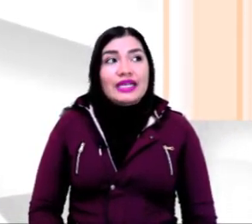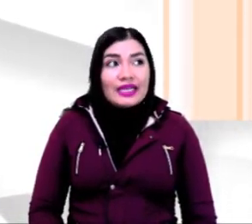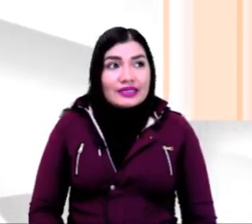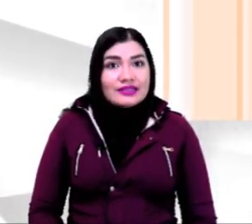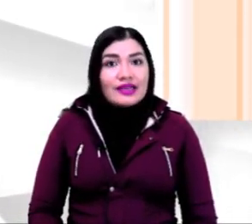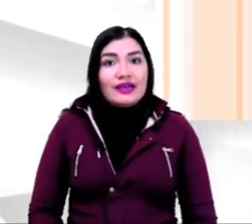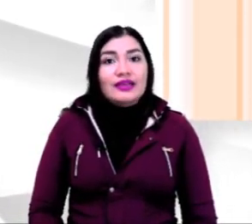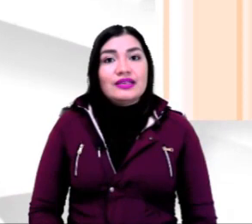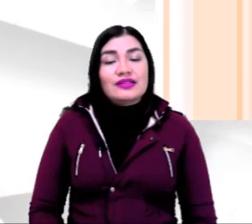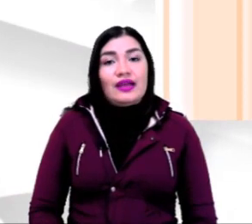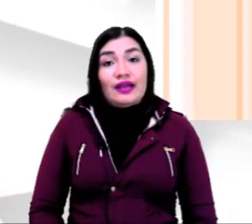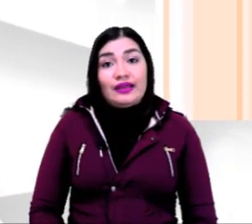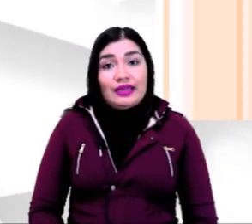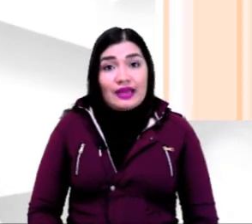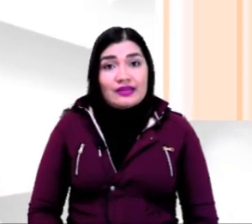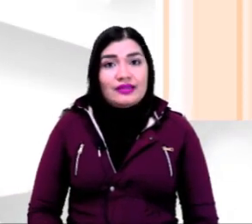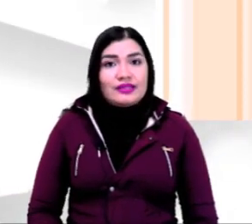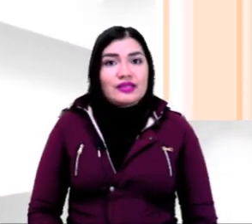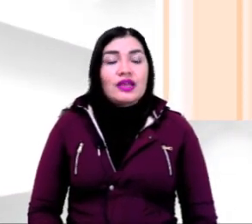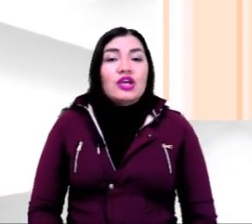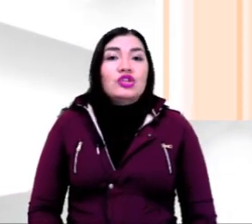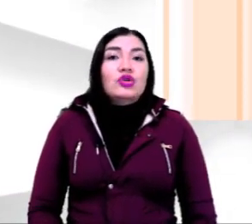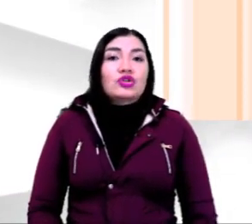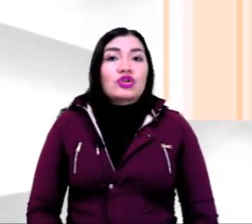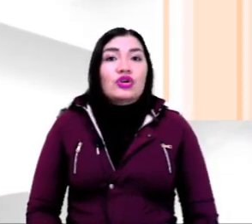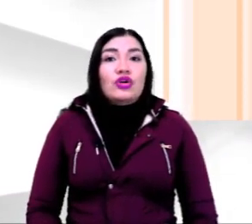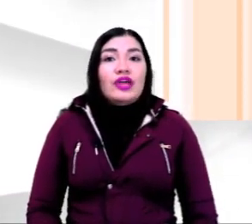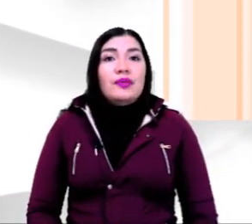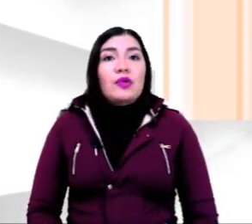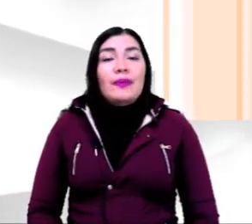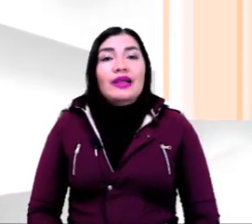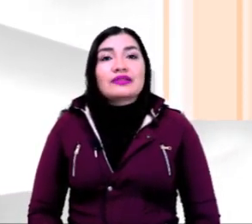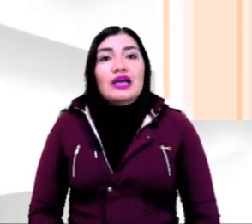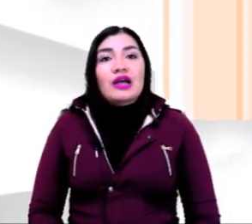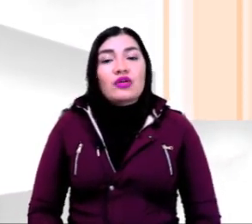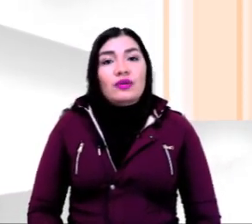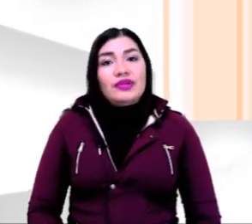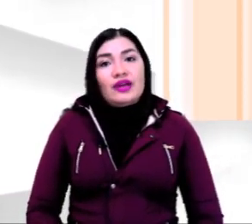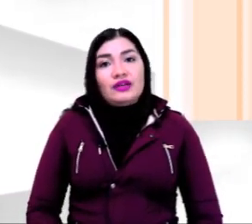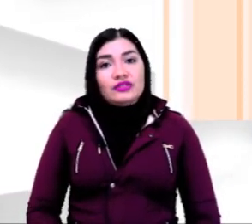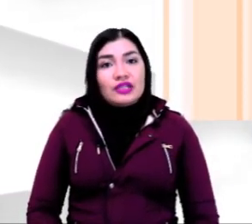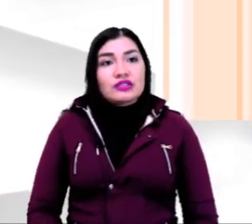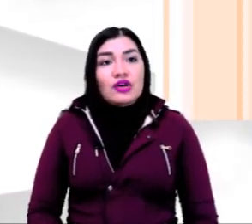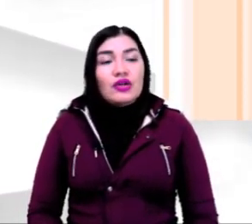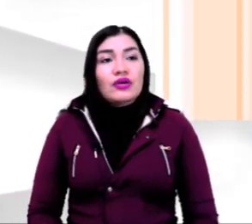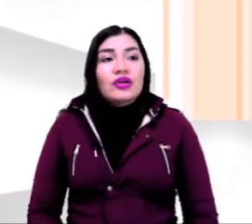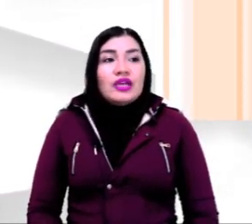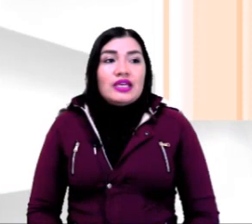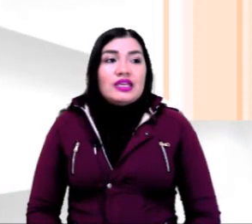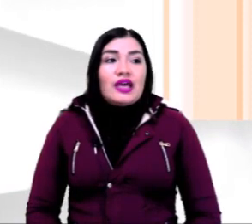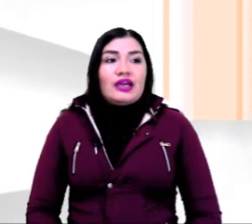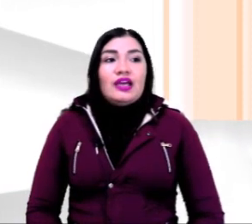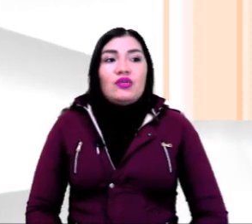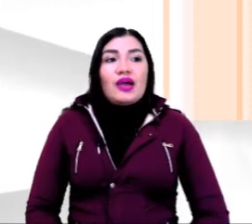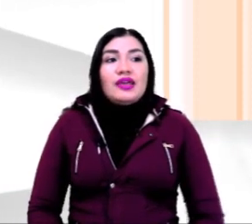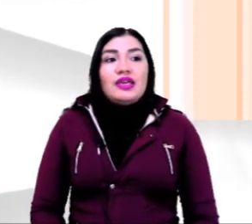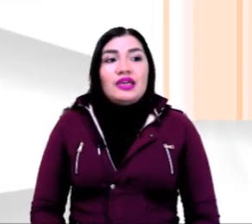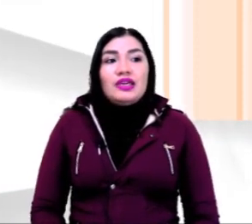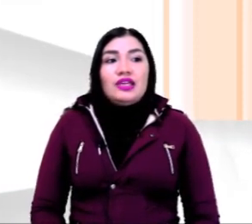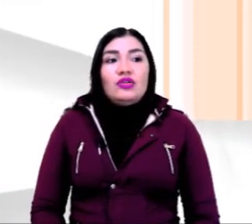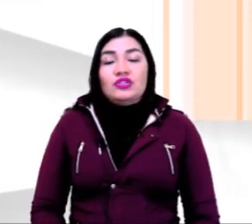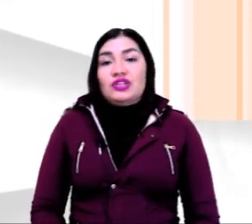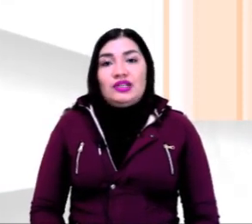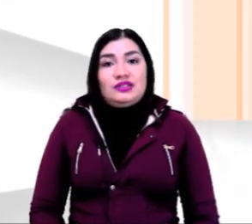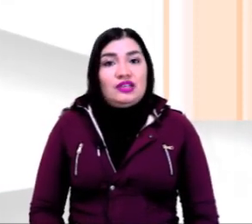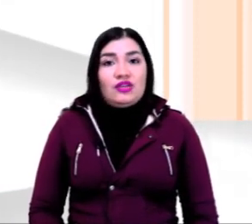árboles crezcan y se hagan grandes. No solo lo dejemos plantado, olvidarnos del todo y ya quedó ahí